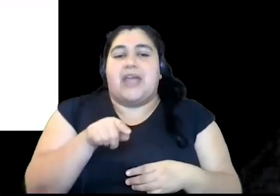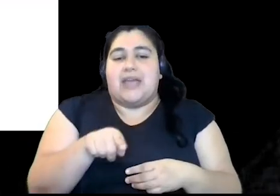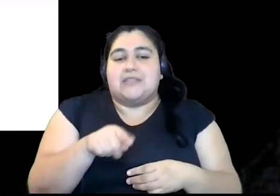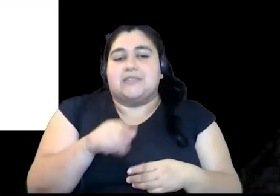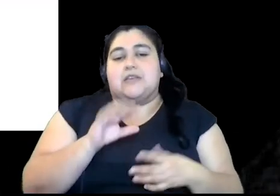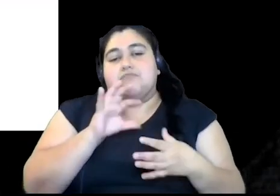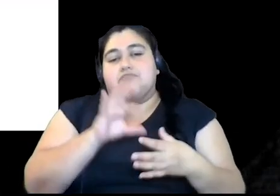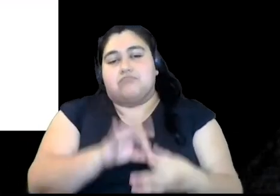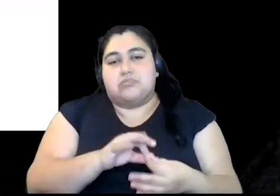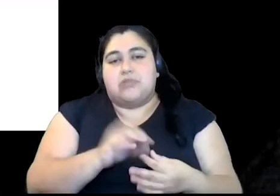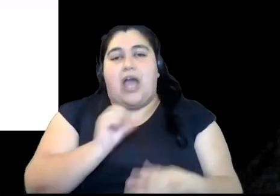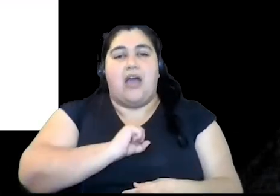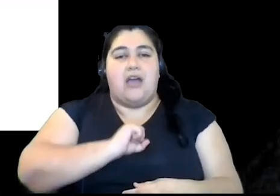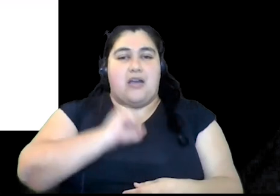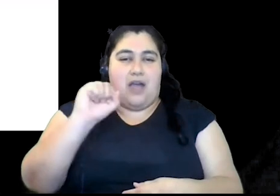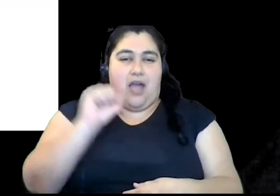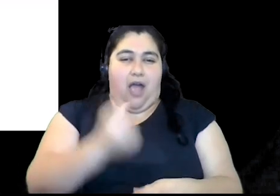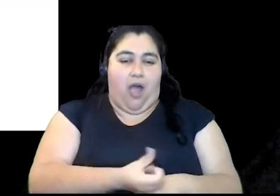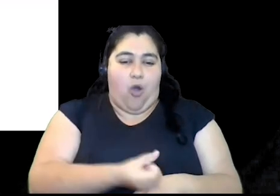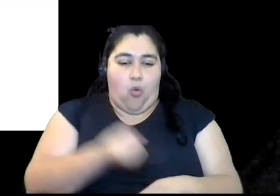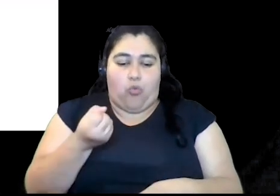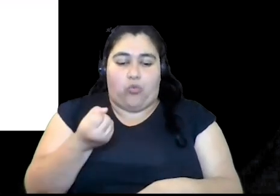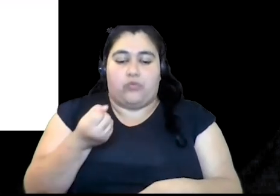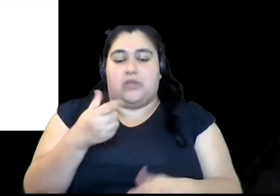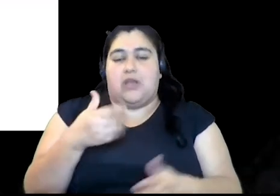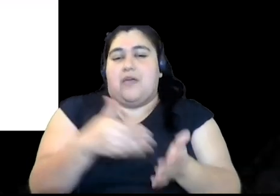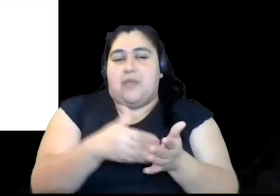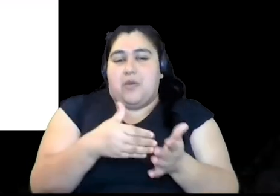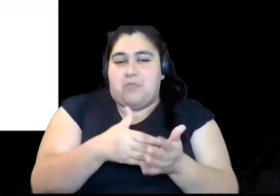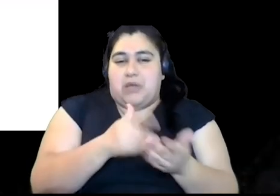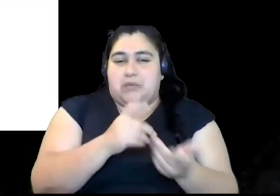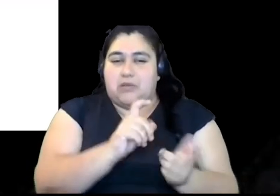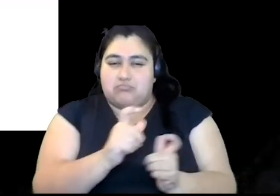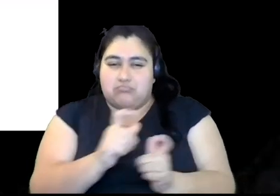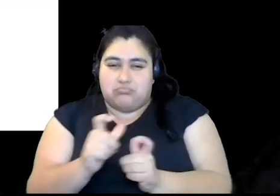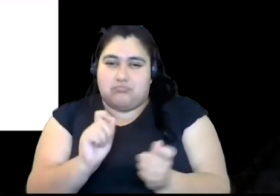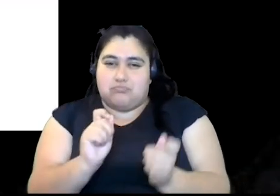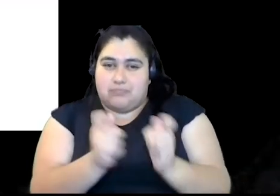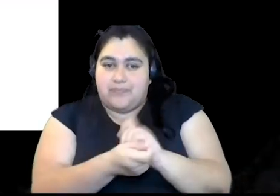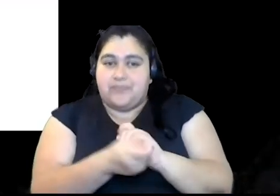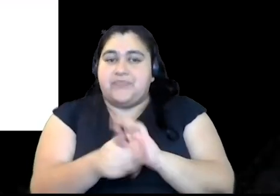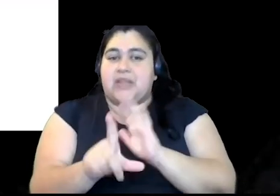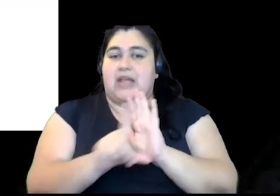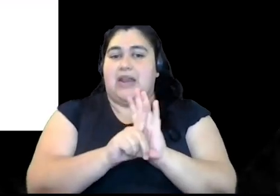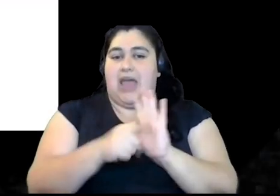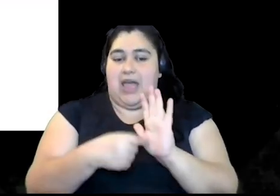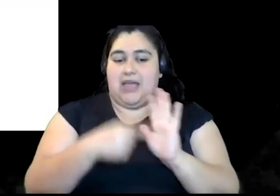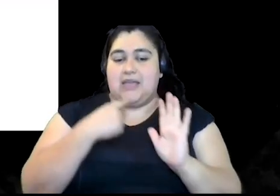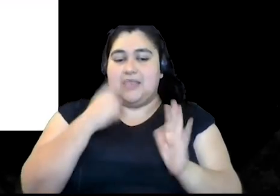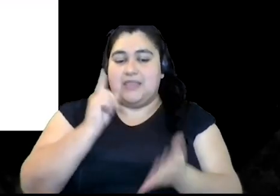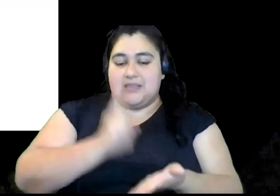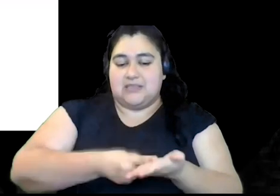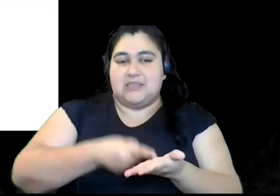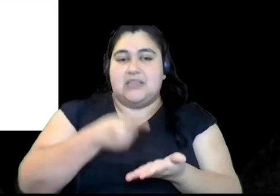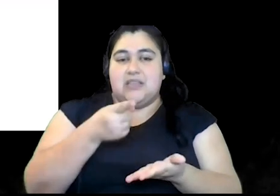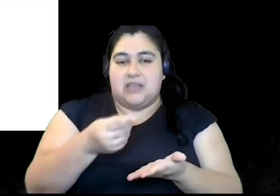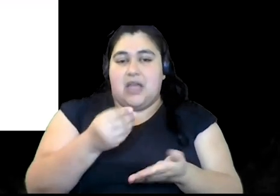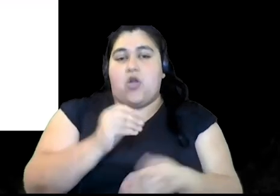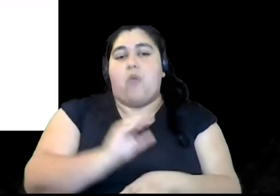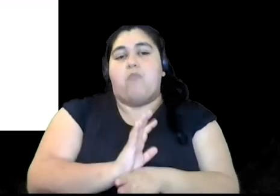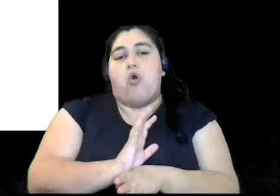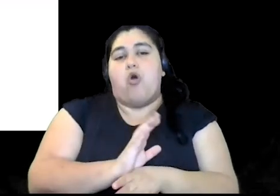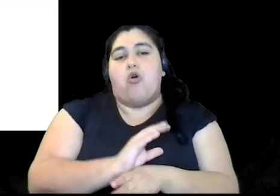ajuste por inflación, podrá restar las deducciones especiales, que literalmente la ley define como deducciones de